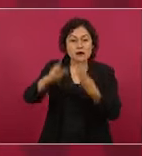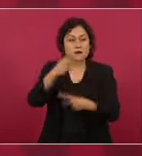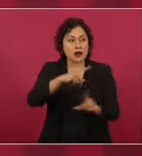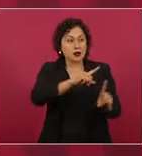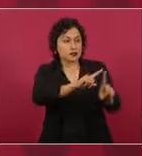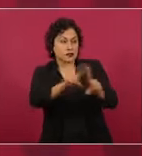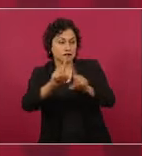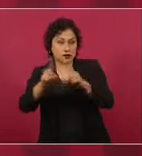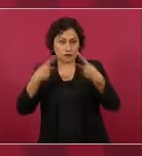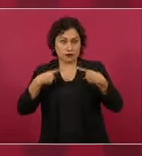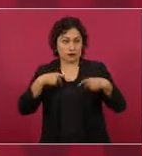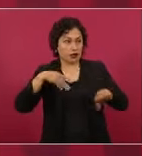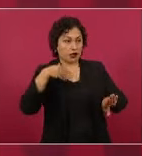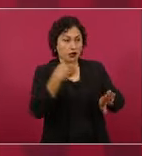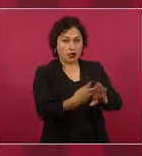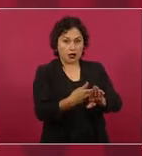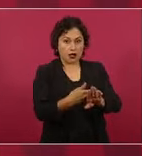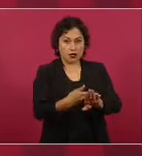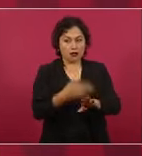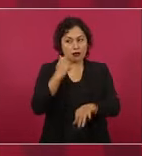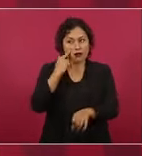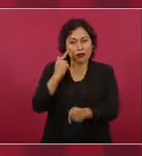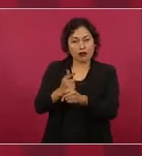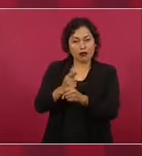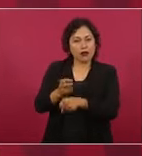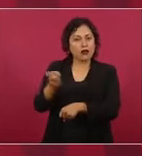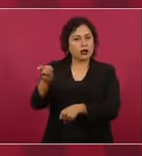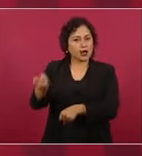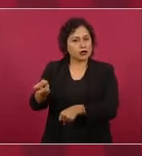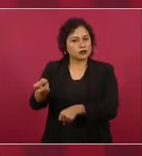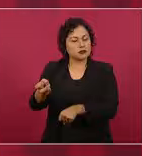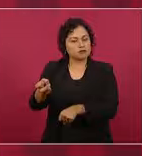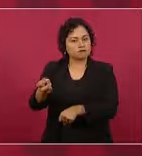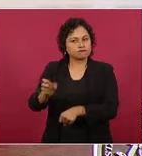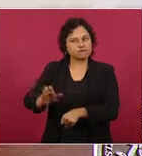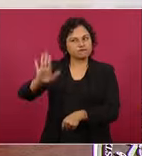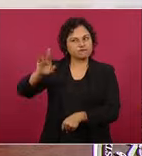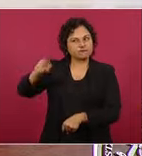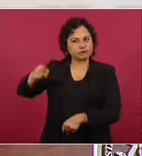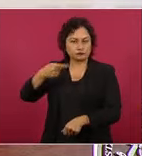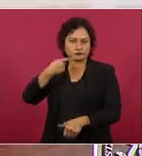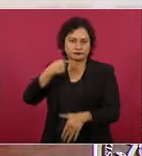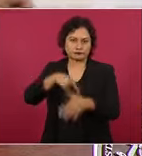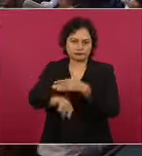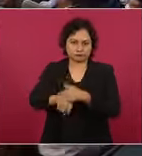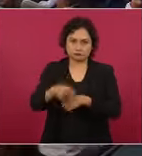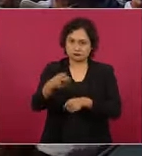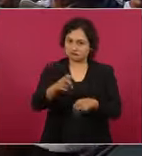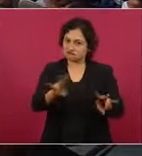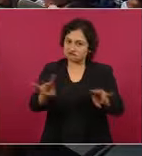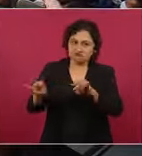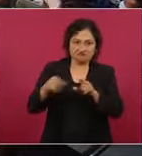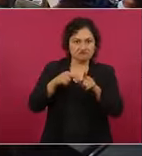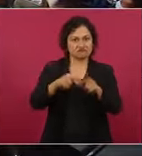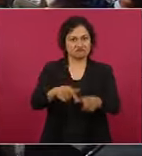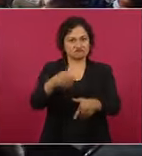de los ciudadanos. Hay que estar constantemente en eso. A ver, compañero de